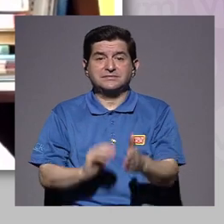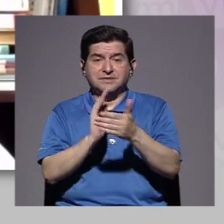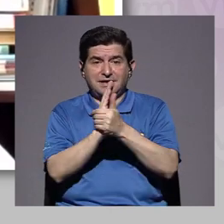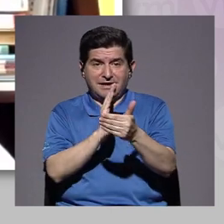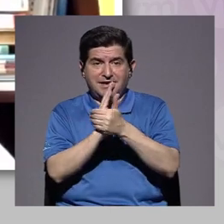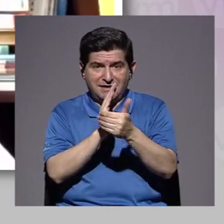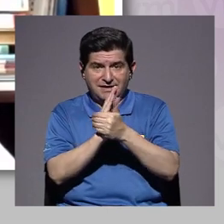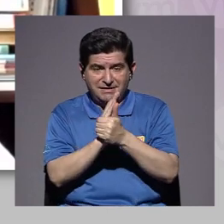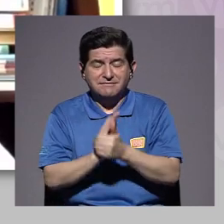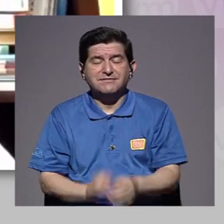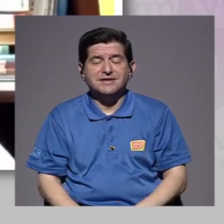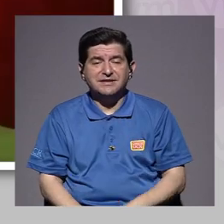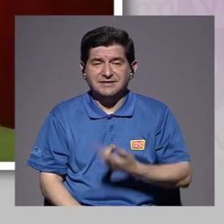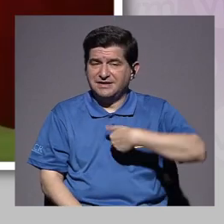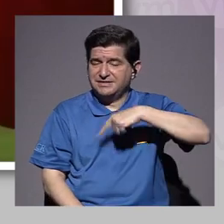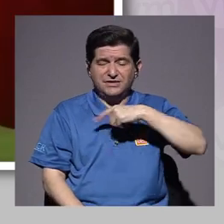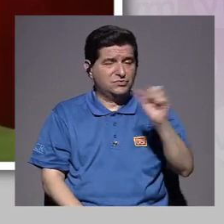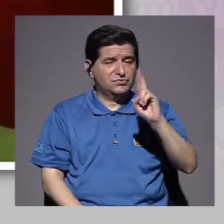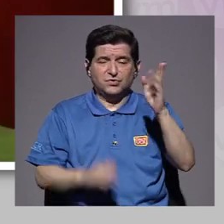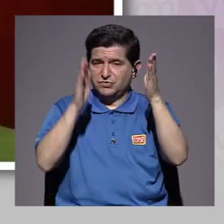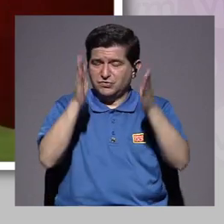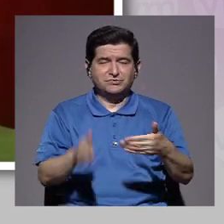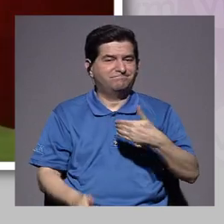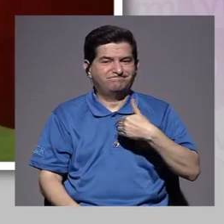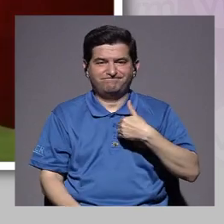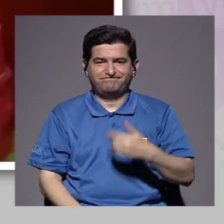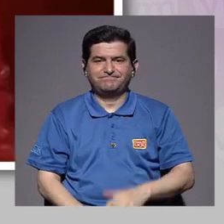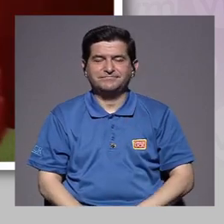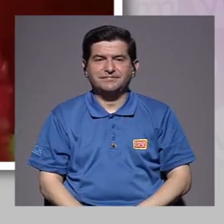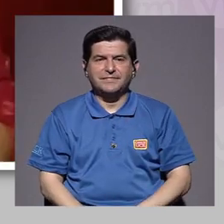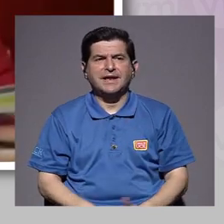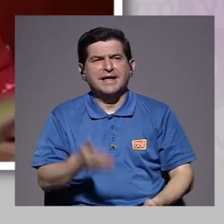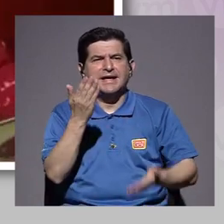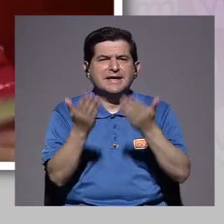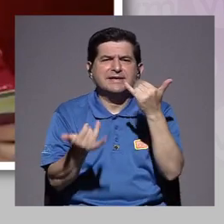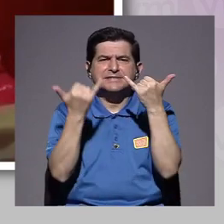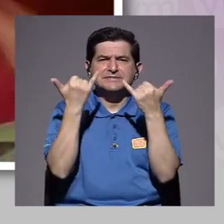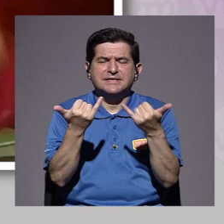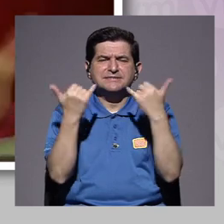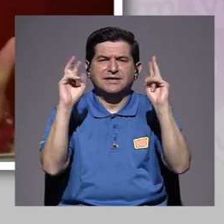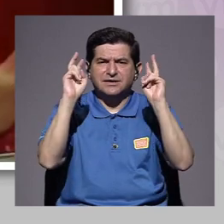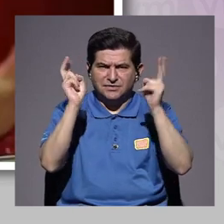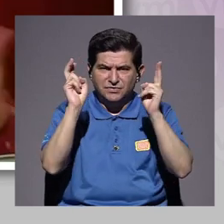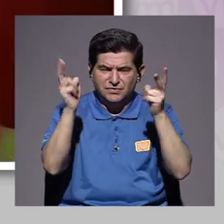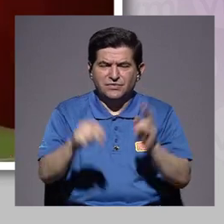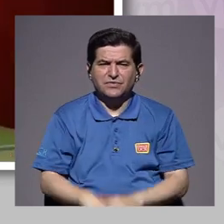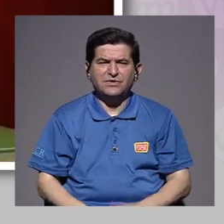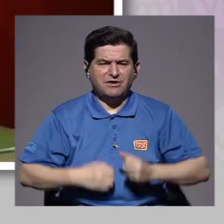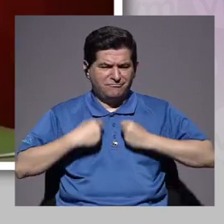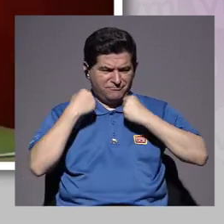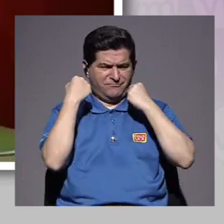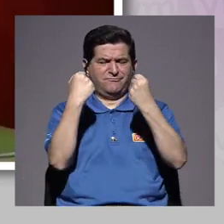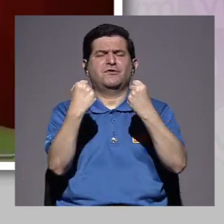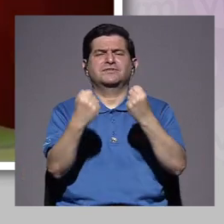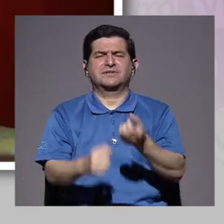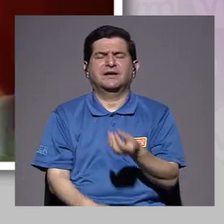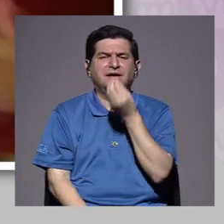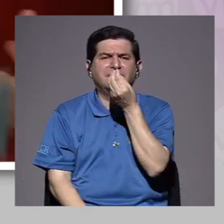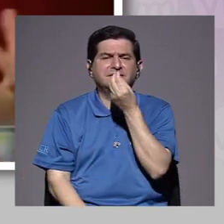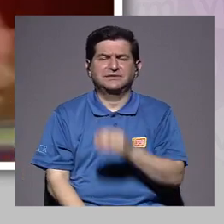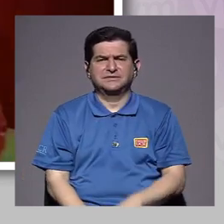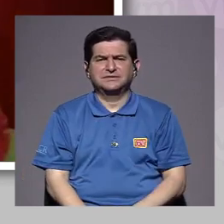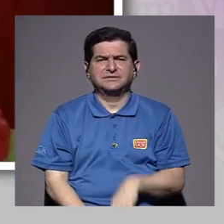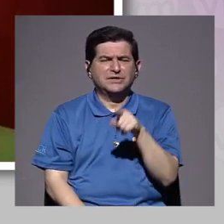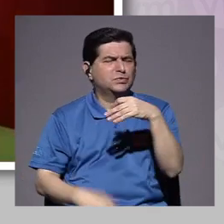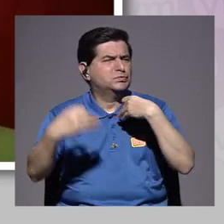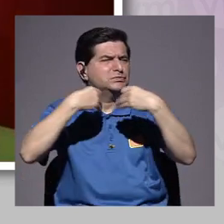estamos teniendo los costarricenses. Para ir entrando tal vez un poquito más en el tema, ¿verdad? ¿Cómo nos fortalecemos con los alimentos? ¿Nos podría